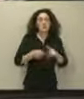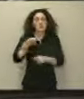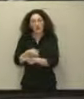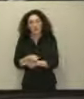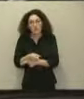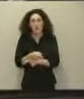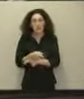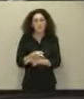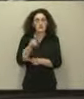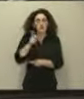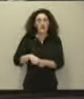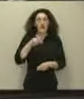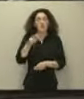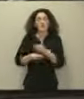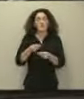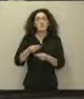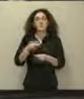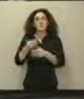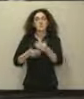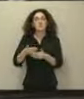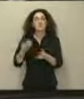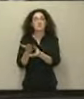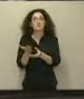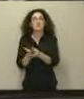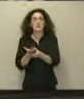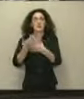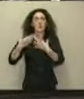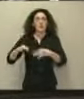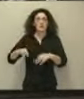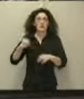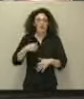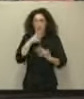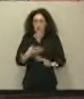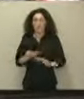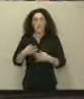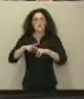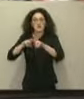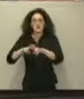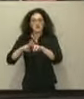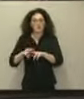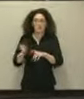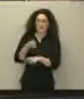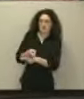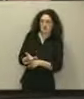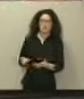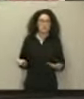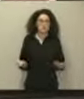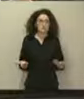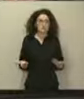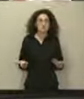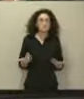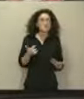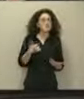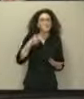paralelamente un procedimiento de revisión de expedientes ordinarios ya en vigor quiero decir no sé si